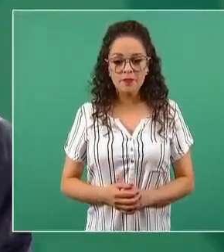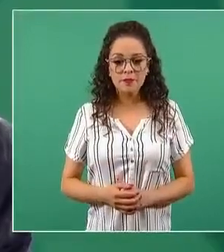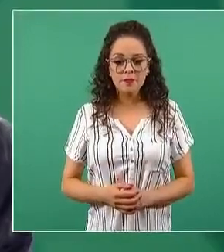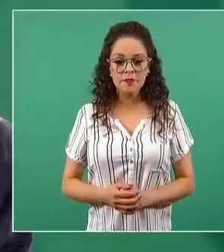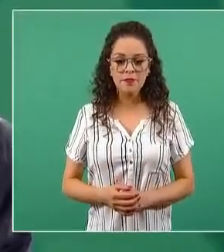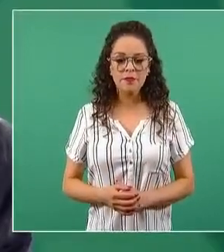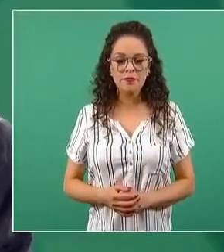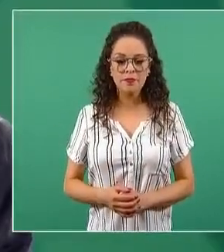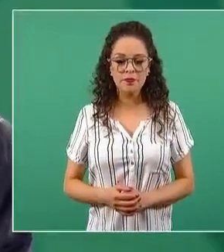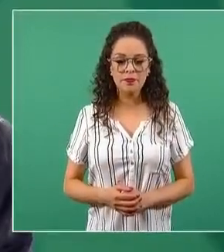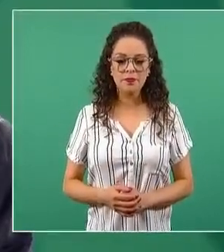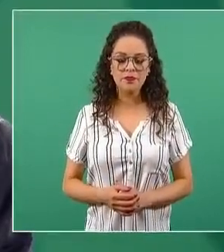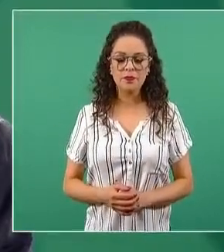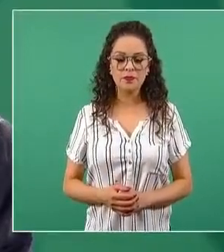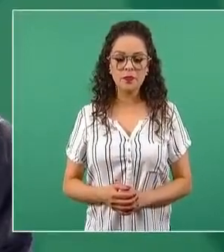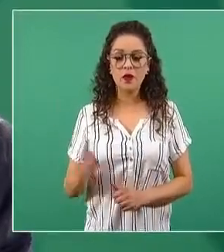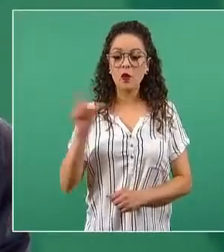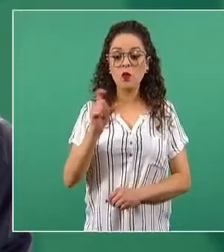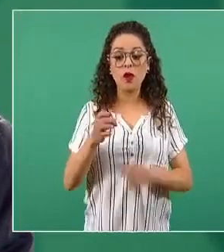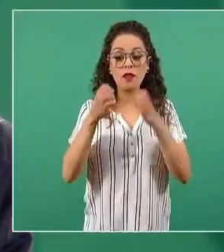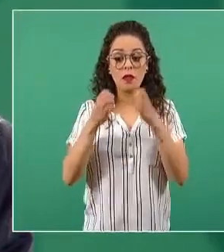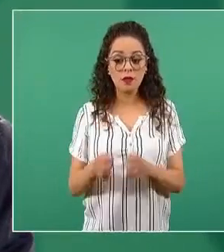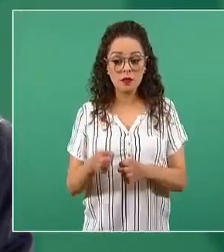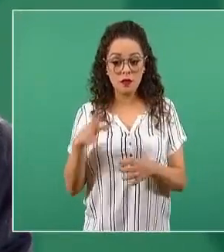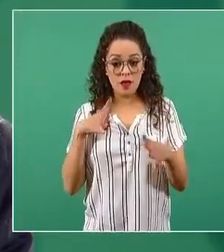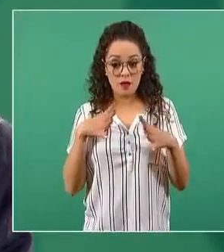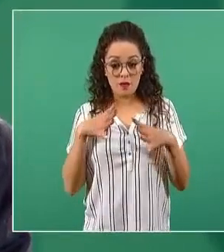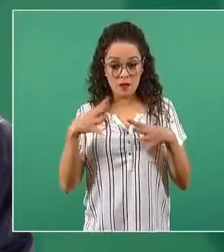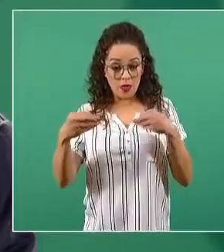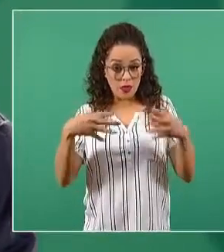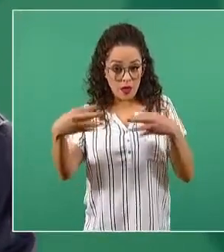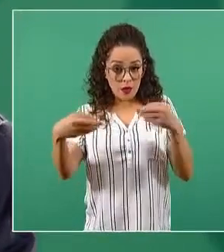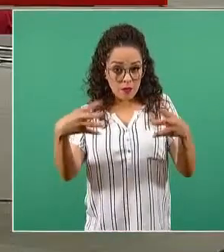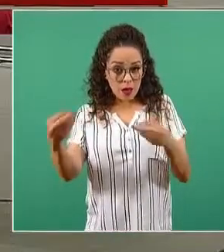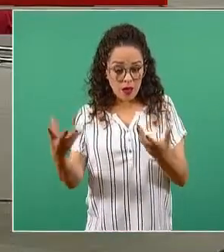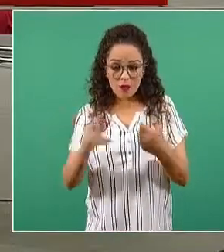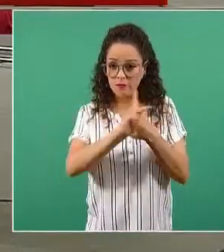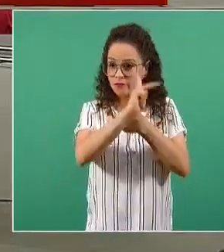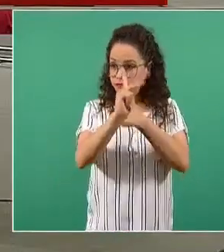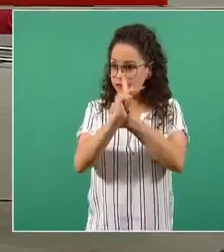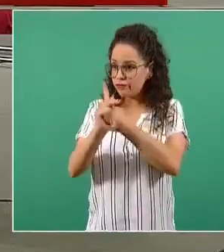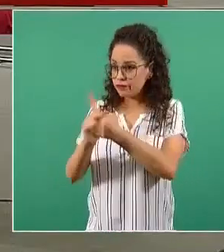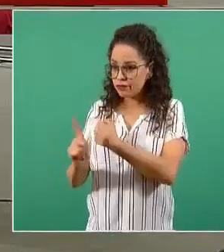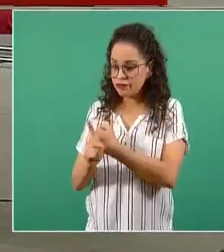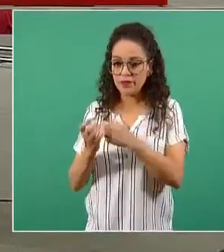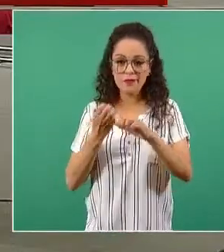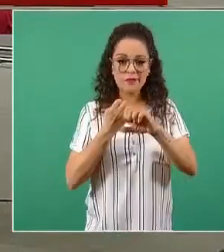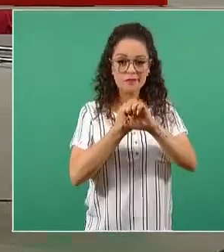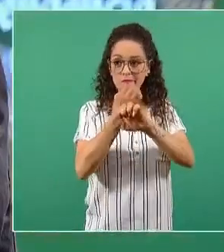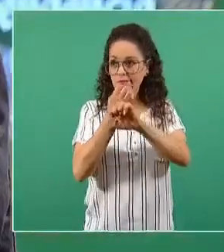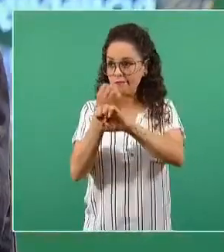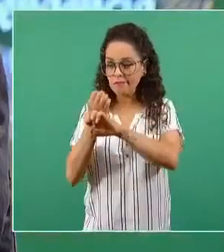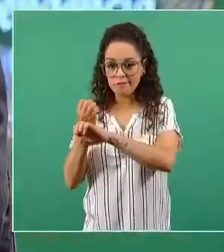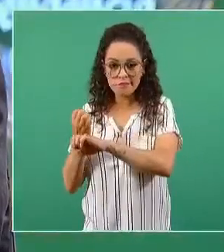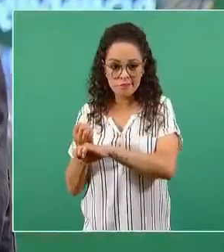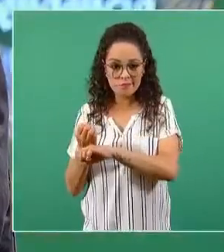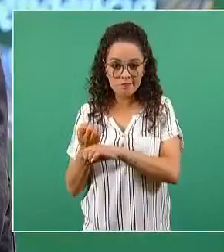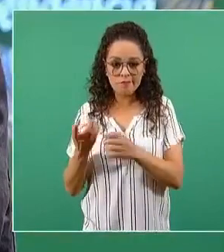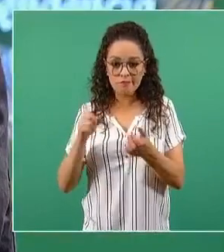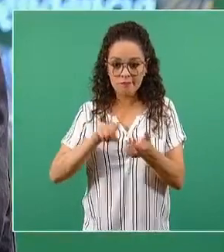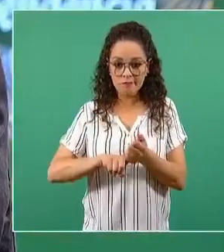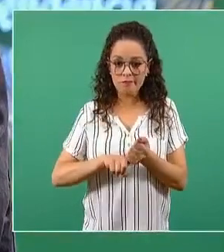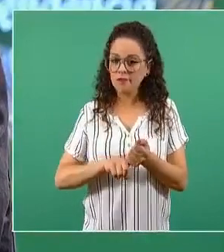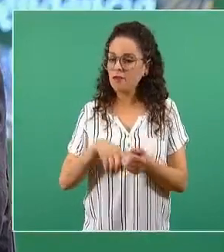Cuando estamos en una pandemia, todos los países, todos los estados nacionales soberanos tenemos la